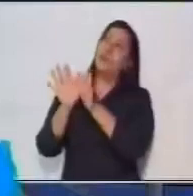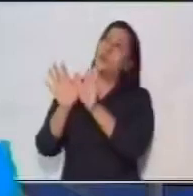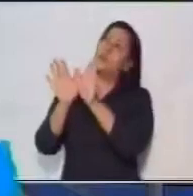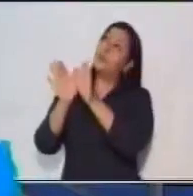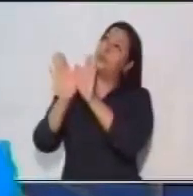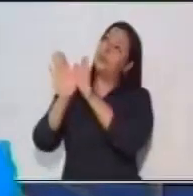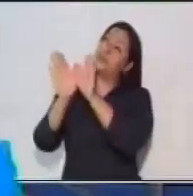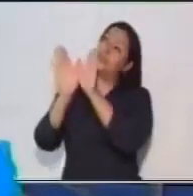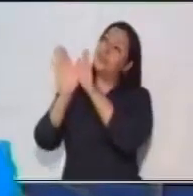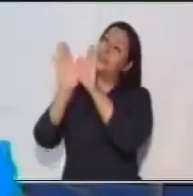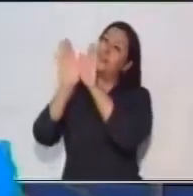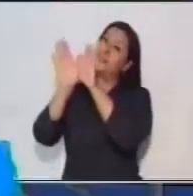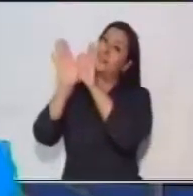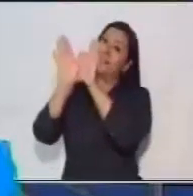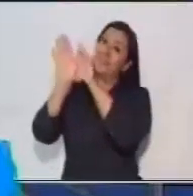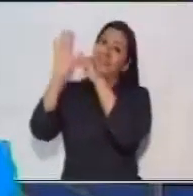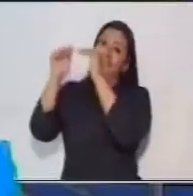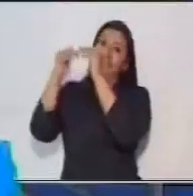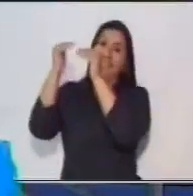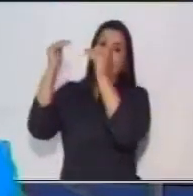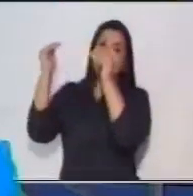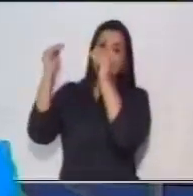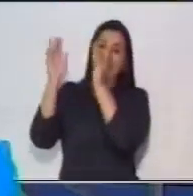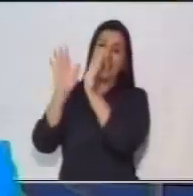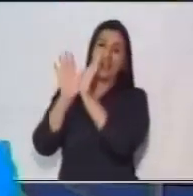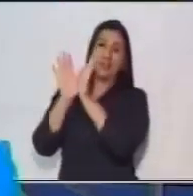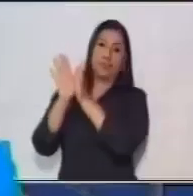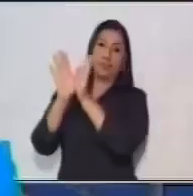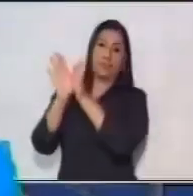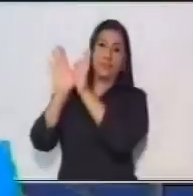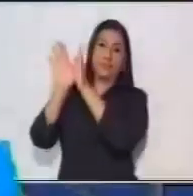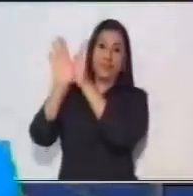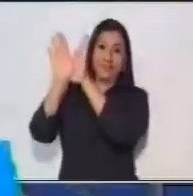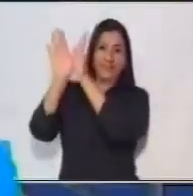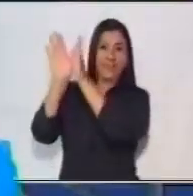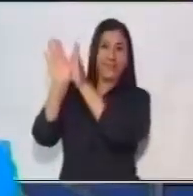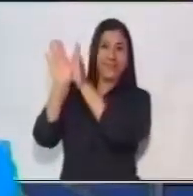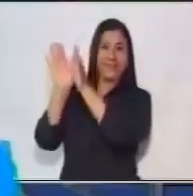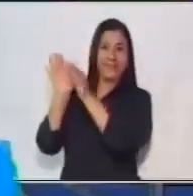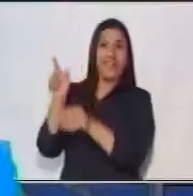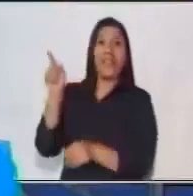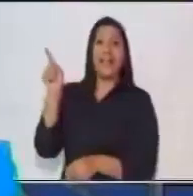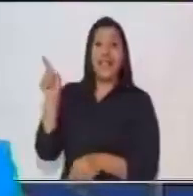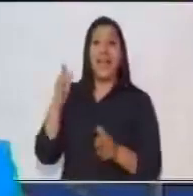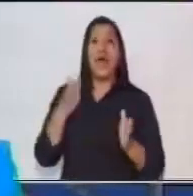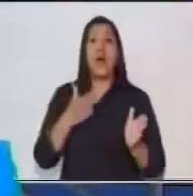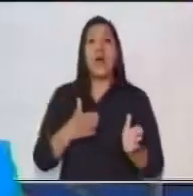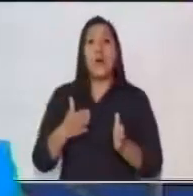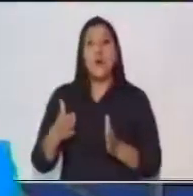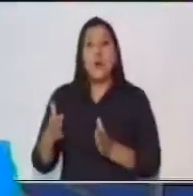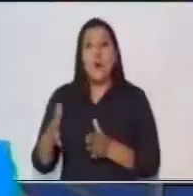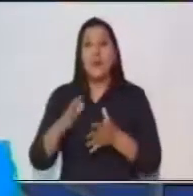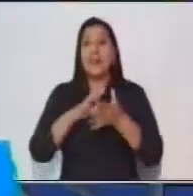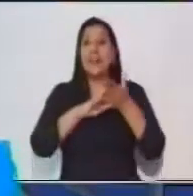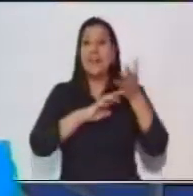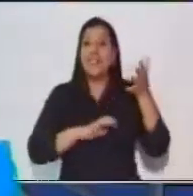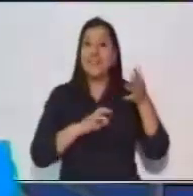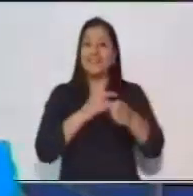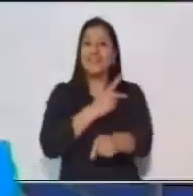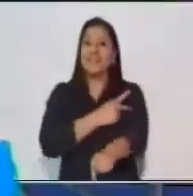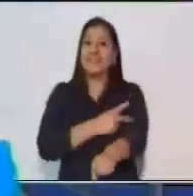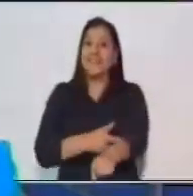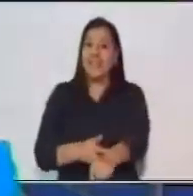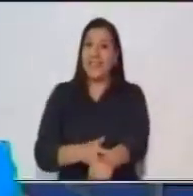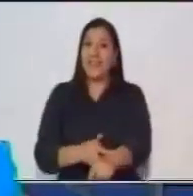cielo. Acá le di la secuencia o el orden al texto narrativo en el cual